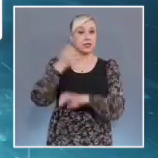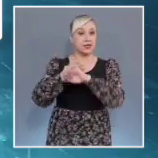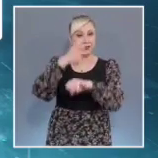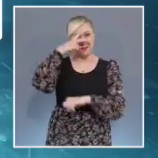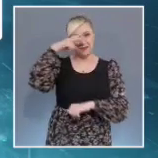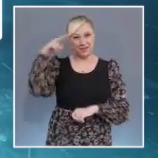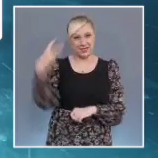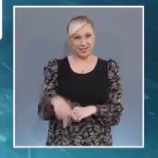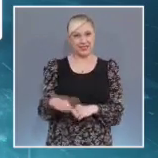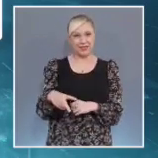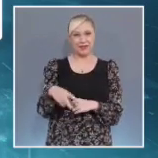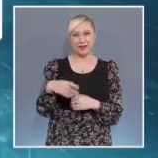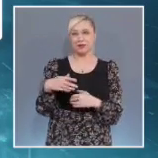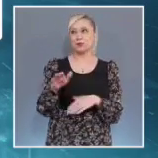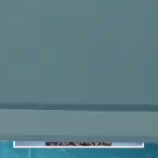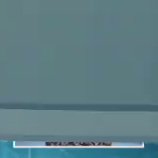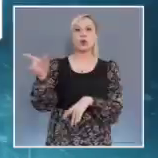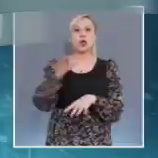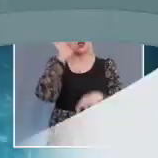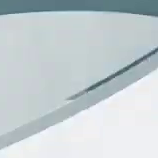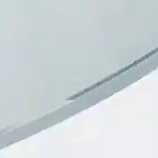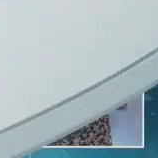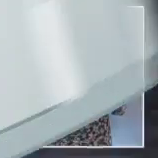promoción personalizada.